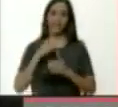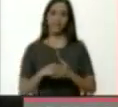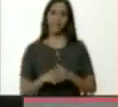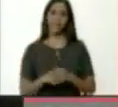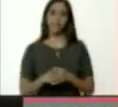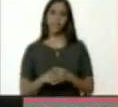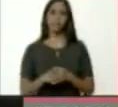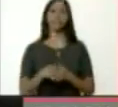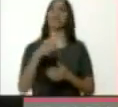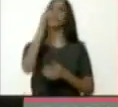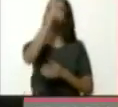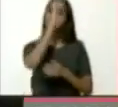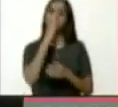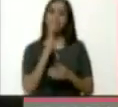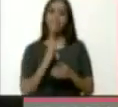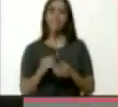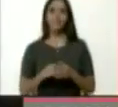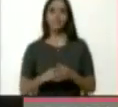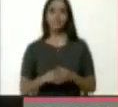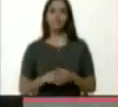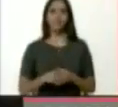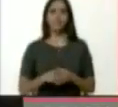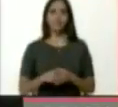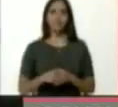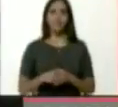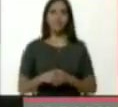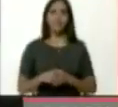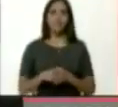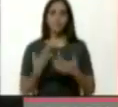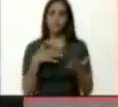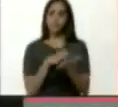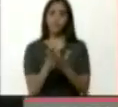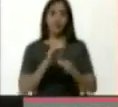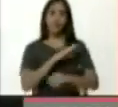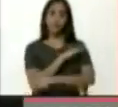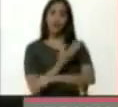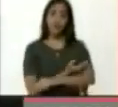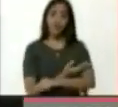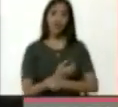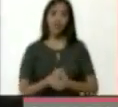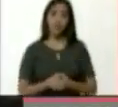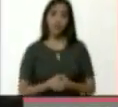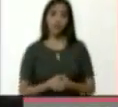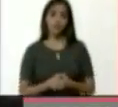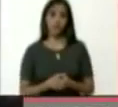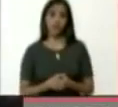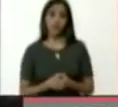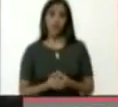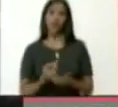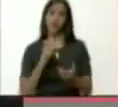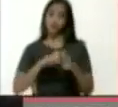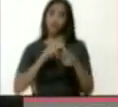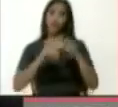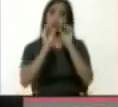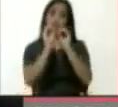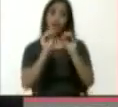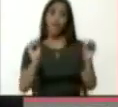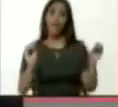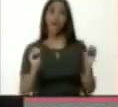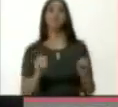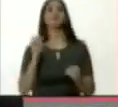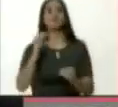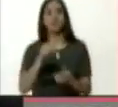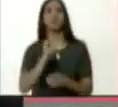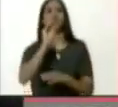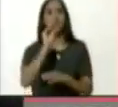En Brasil, lo que está sucediendo es fuerte. Entonces, es un llamado. Sí, la denuncia,